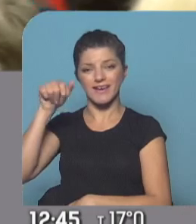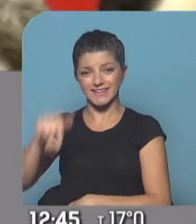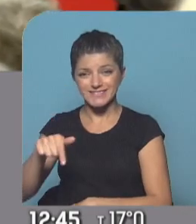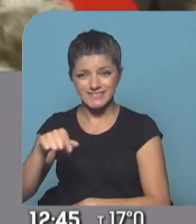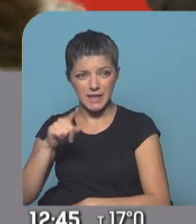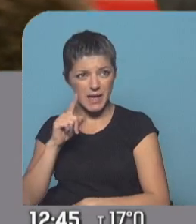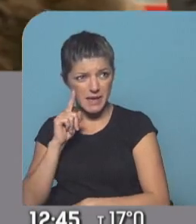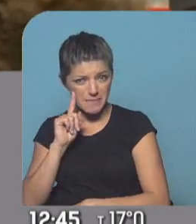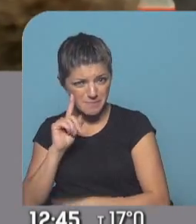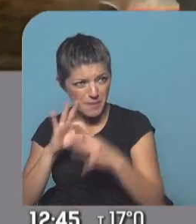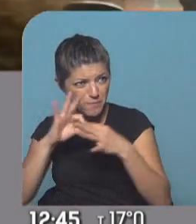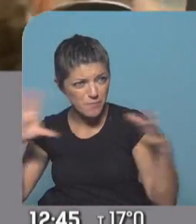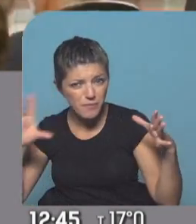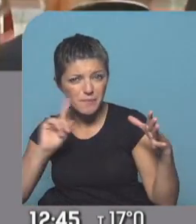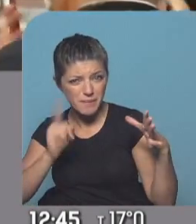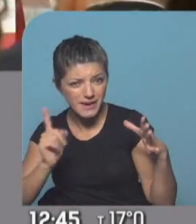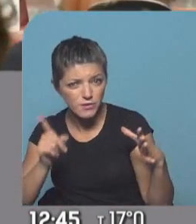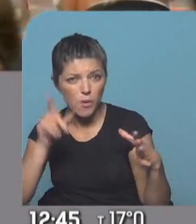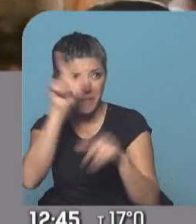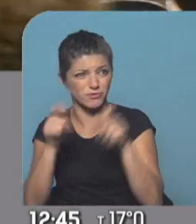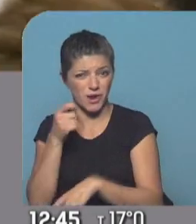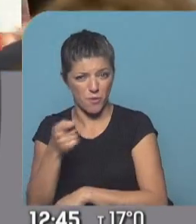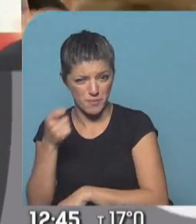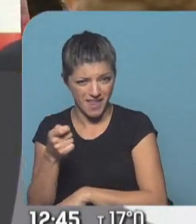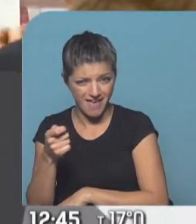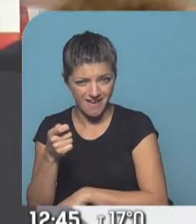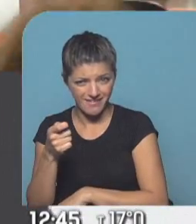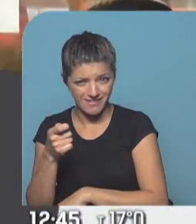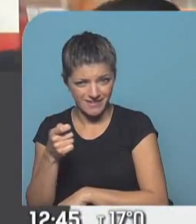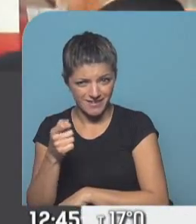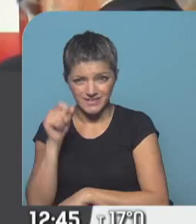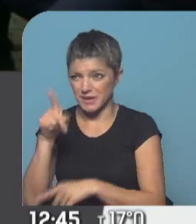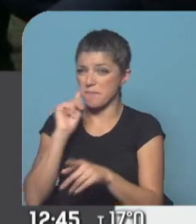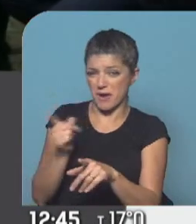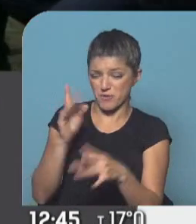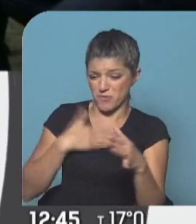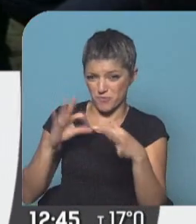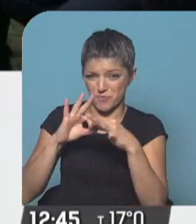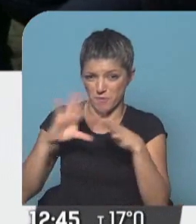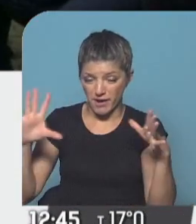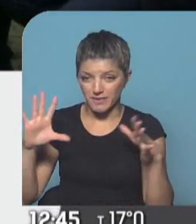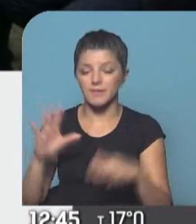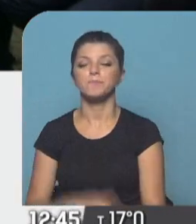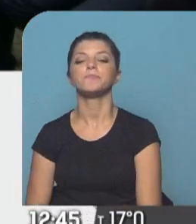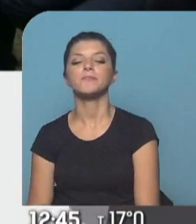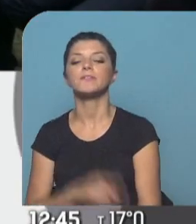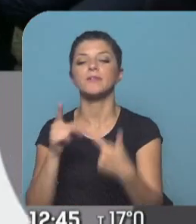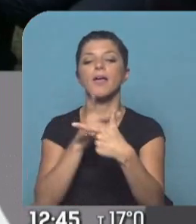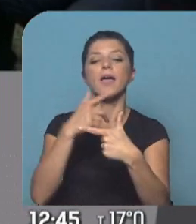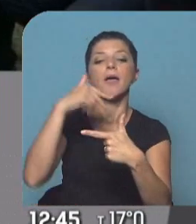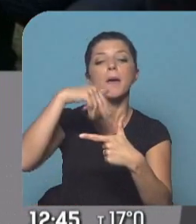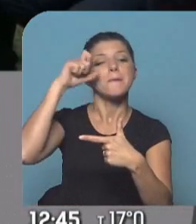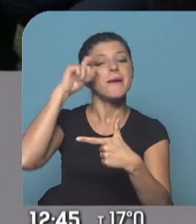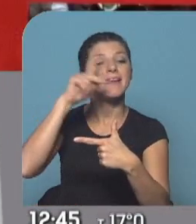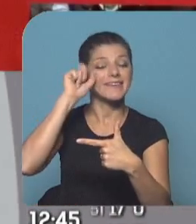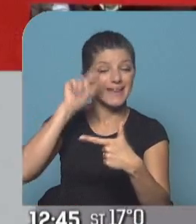democracia de los jubilados. Tanto es así que en el debate que tuvieron, uno de los debates que tuvieron Schulz y Merkel, se planteó